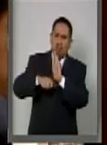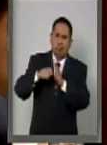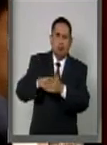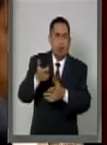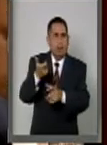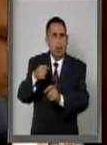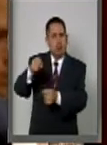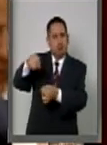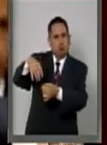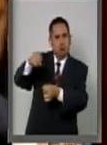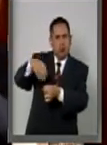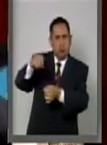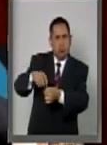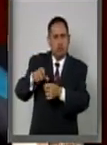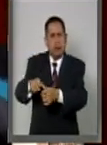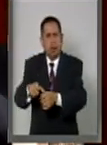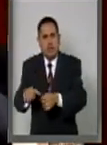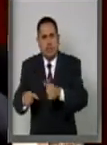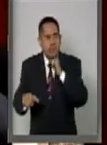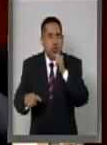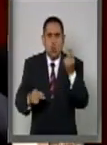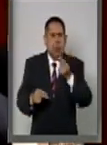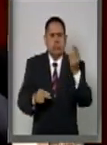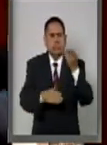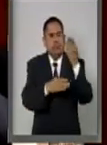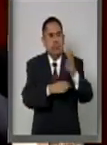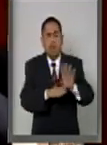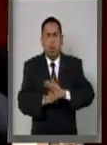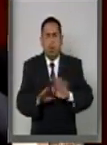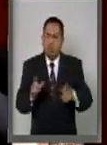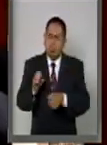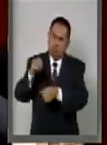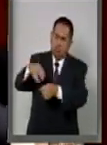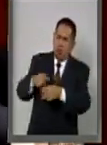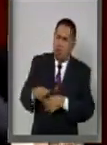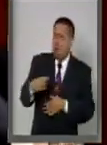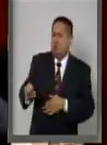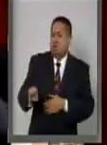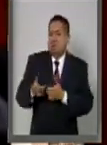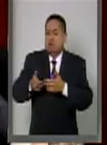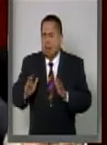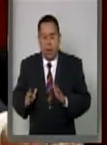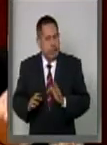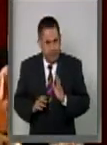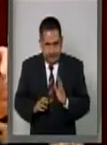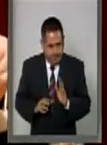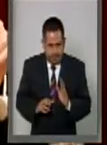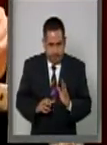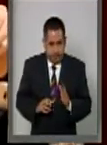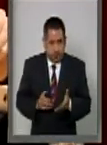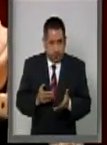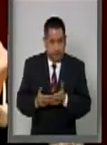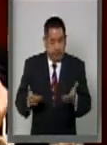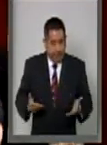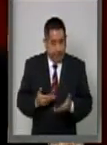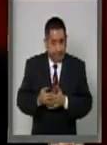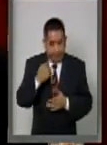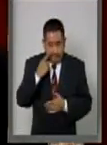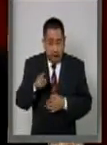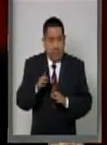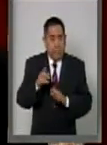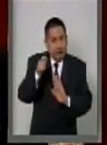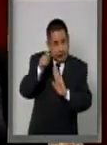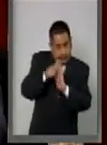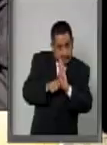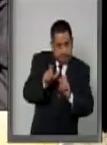electrónico sin que necesariamente mediara por un proceso de identificación puntual de cada beneficiario. Atrás hoy de cada tarjeta